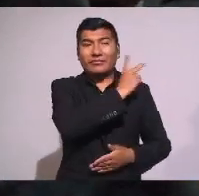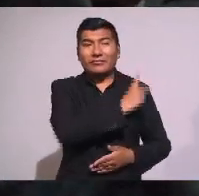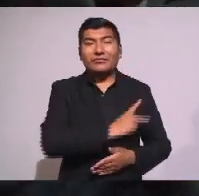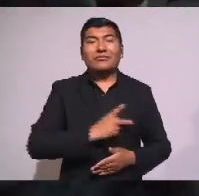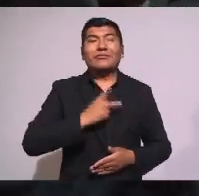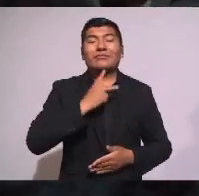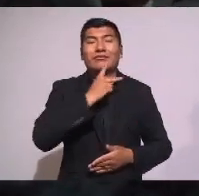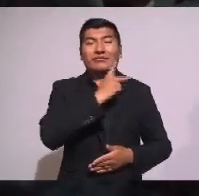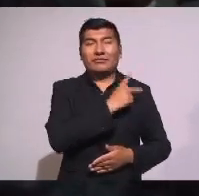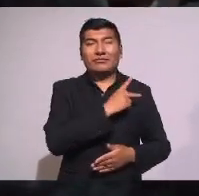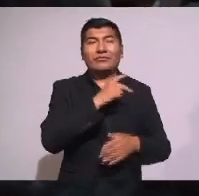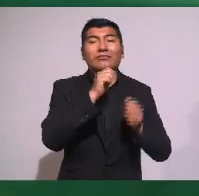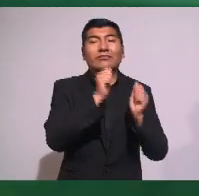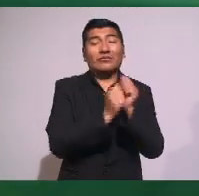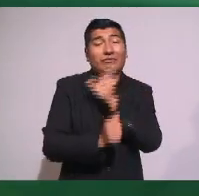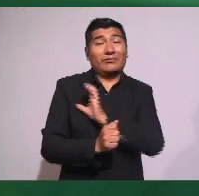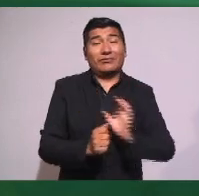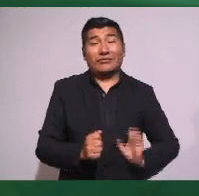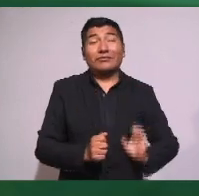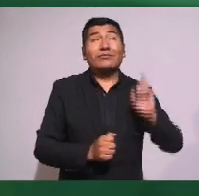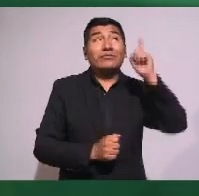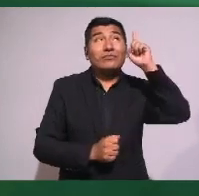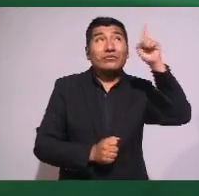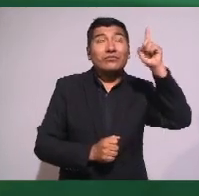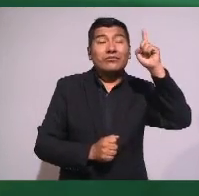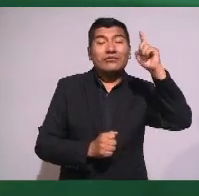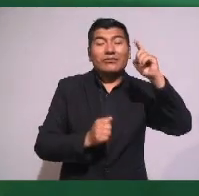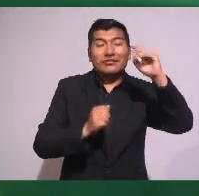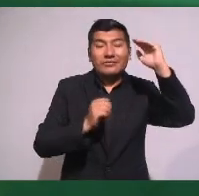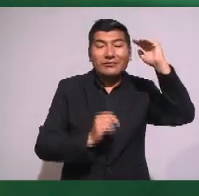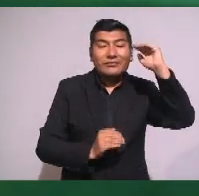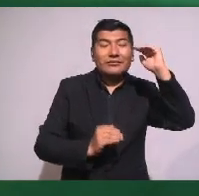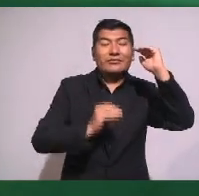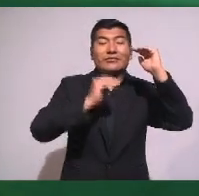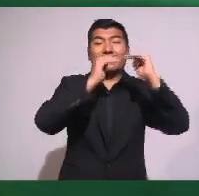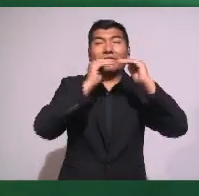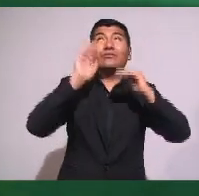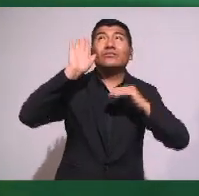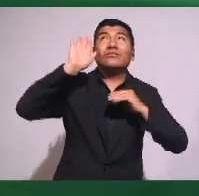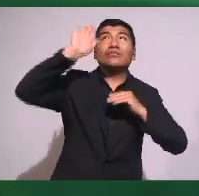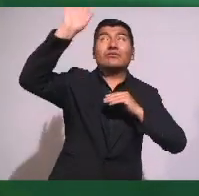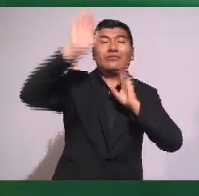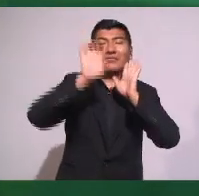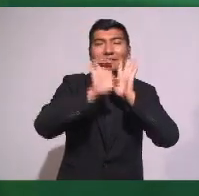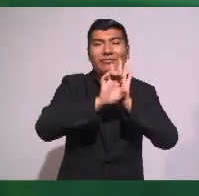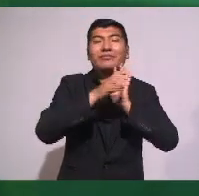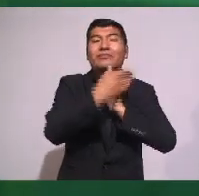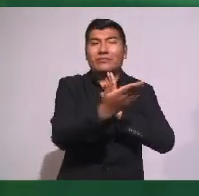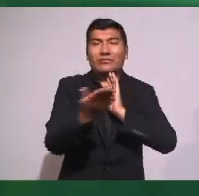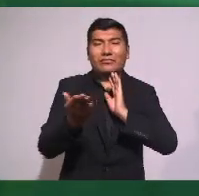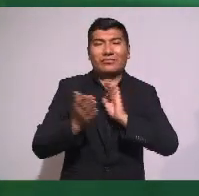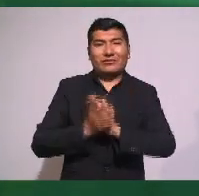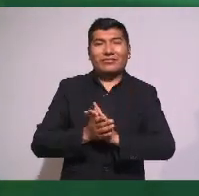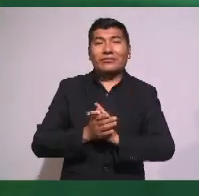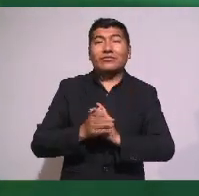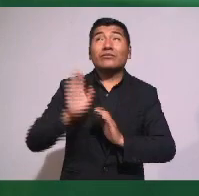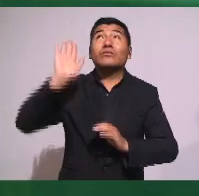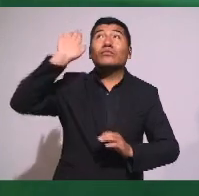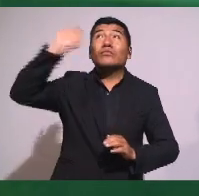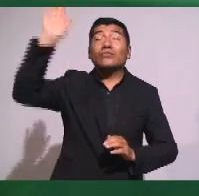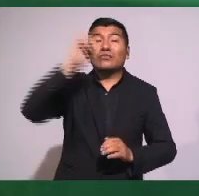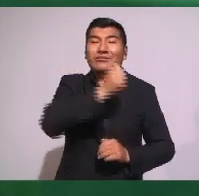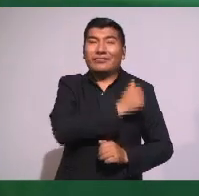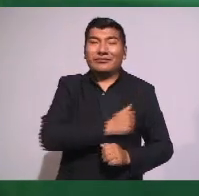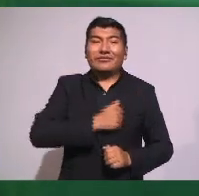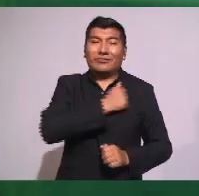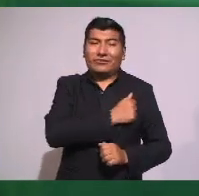acuerdo a Cristo. Llegar a la altura de Cristo. Lo que movió el actuar de Cristo fue